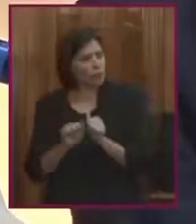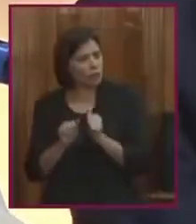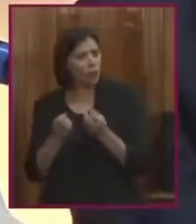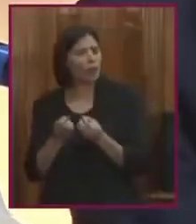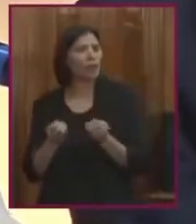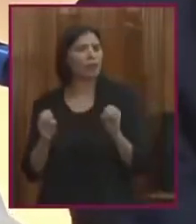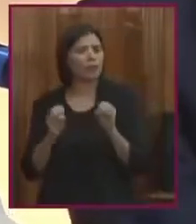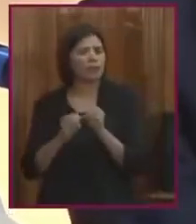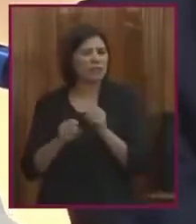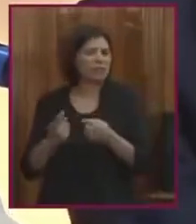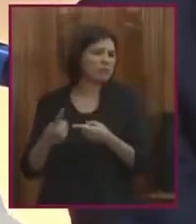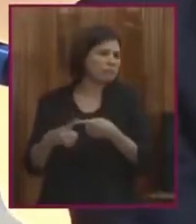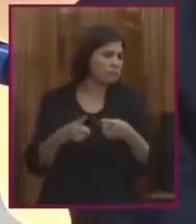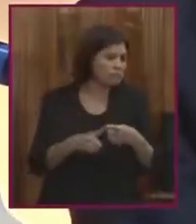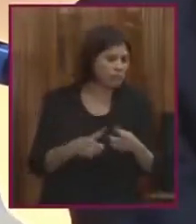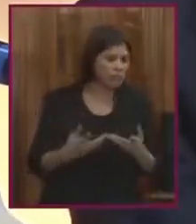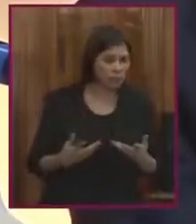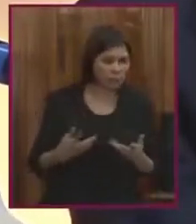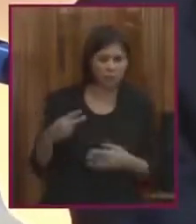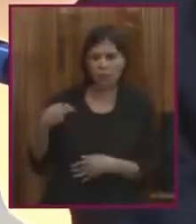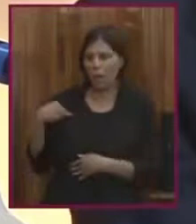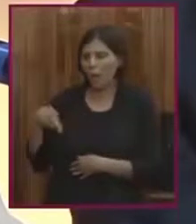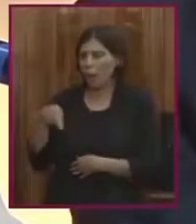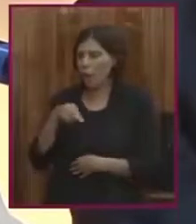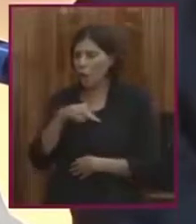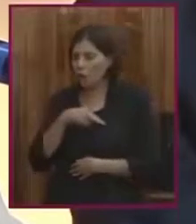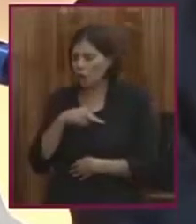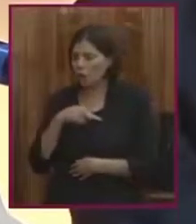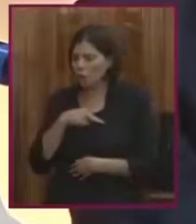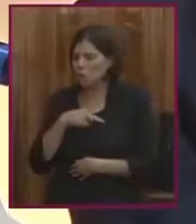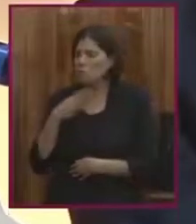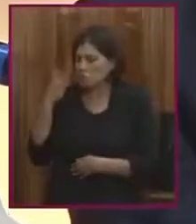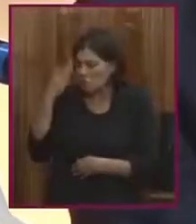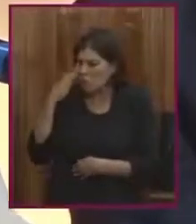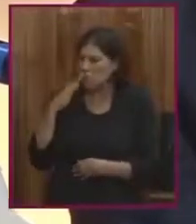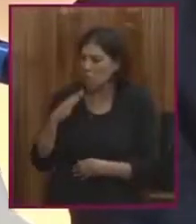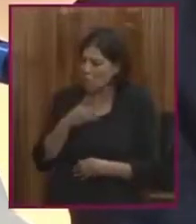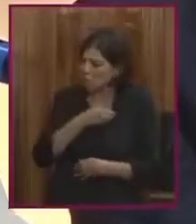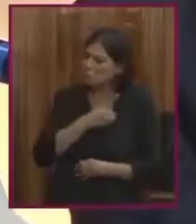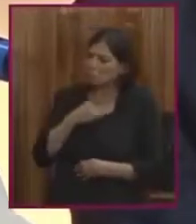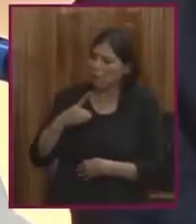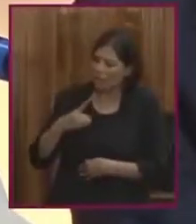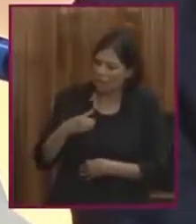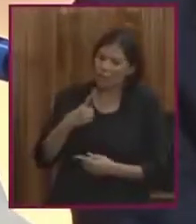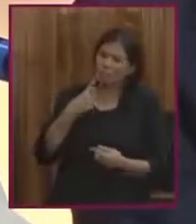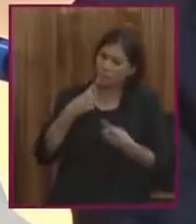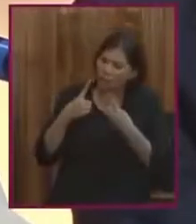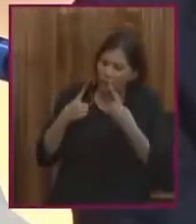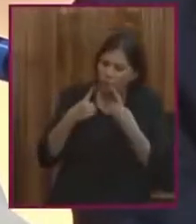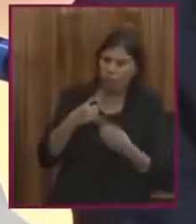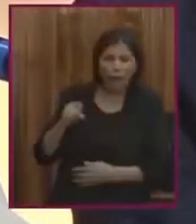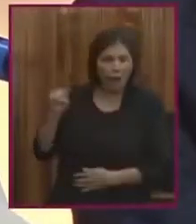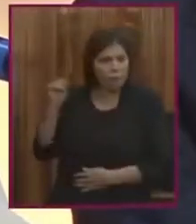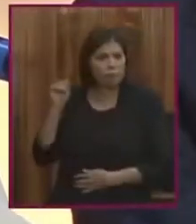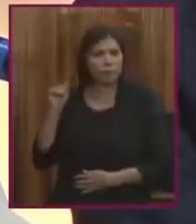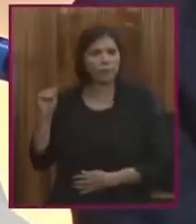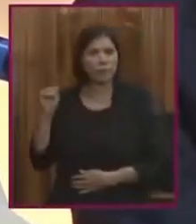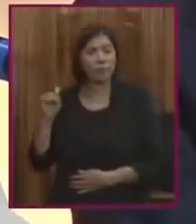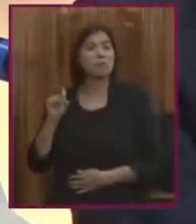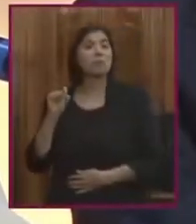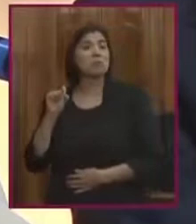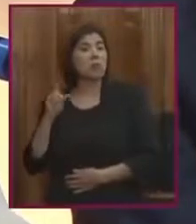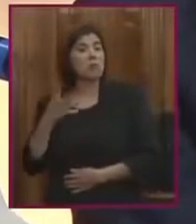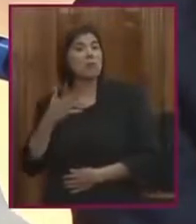organizaciones diversas. Nosotros estamos claros que hay que discutir con los sindicatos y entonces tendremos un